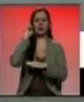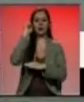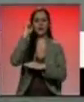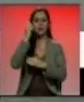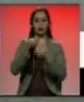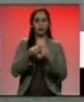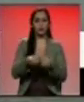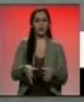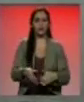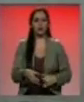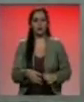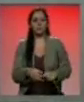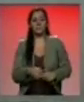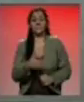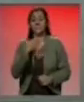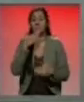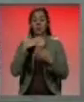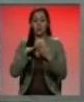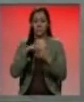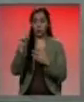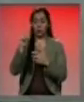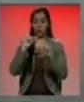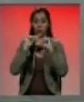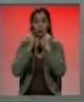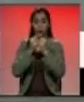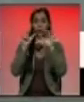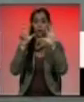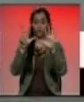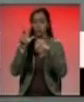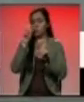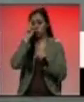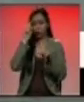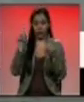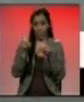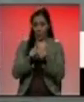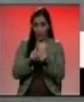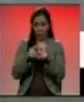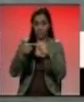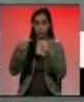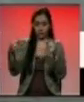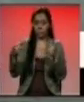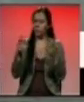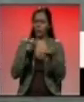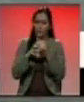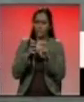derechos. Si hay una petición de Avanza de que no está conforme con respecto a ese cambio que pide el Consejo,